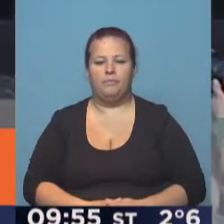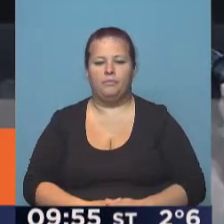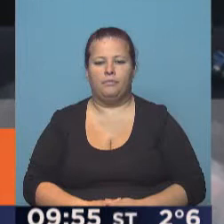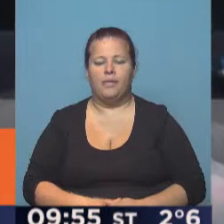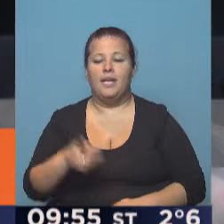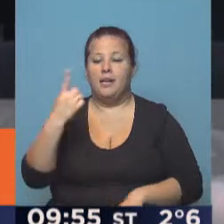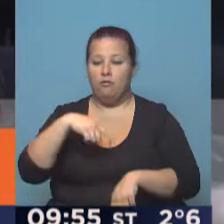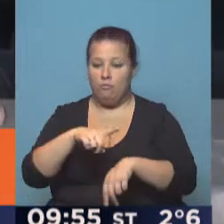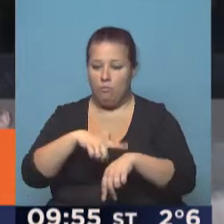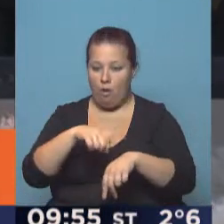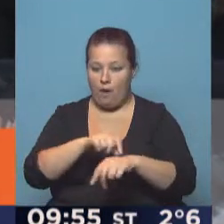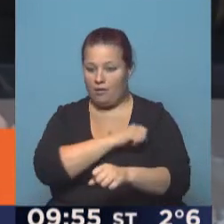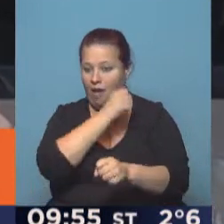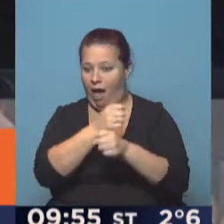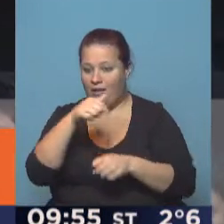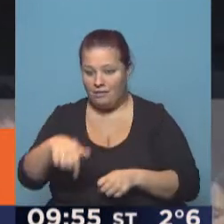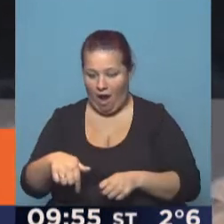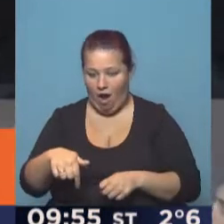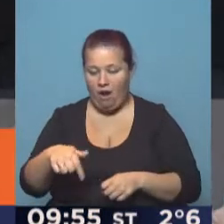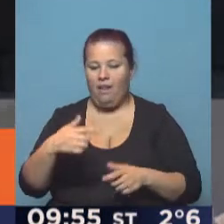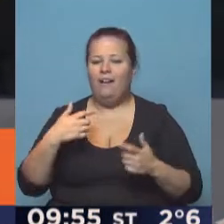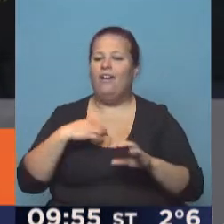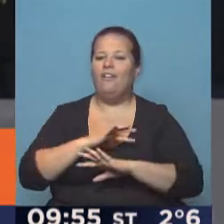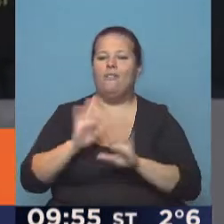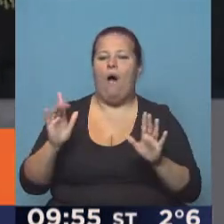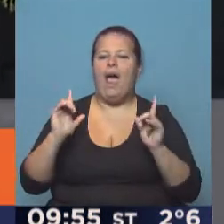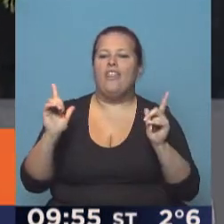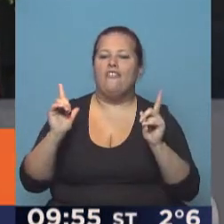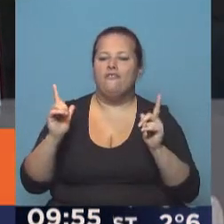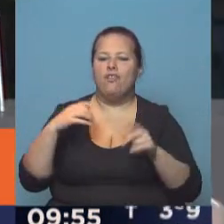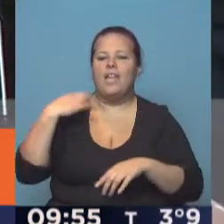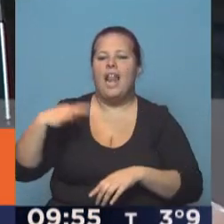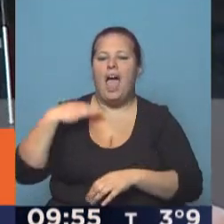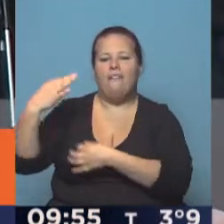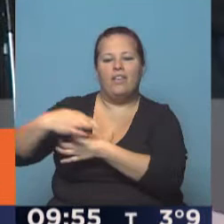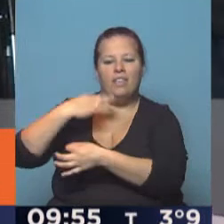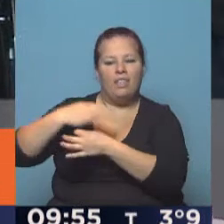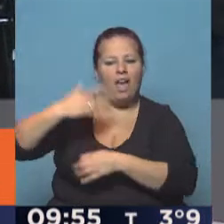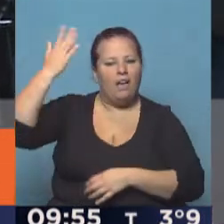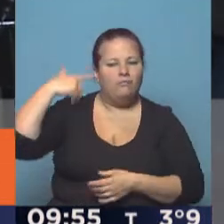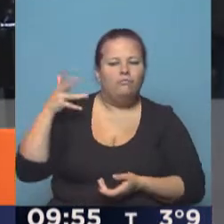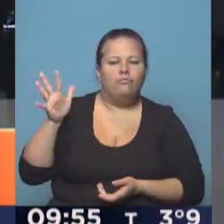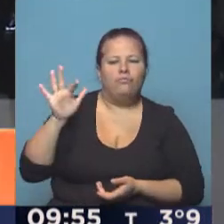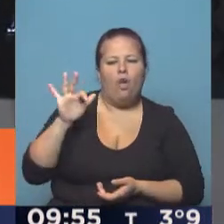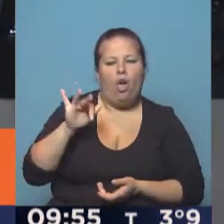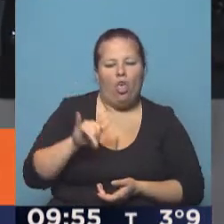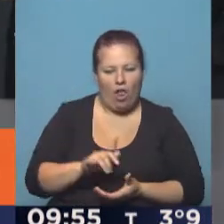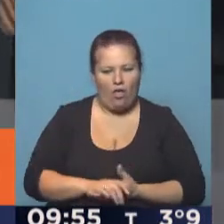y desde ese momento no podemos disfrutar del ejemplo de vida que nos daban día tras